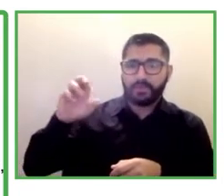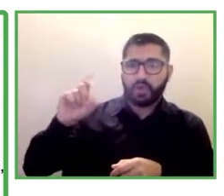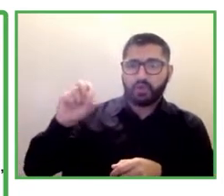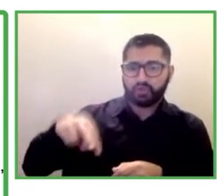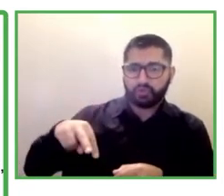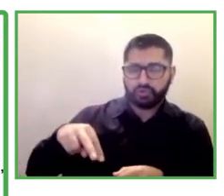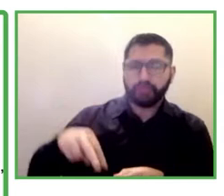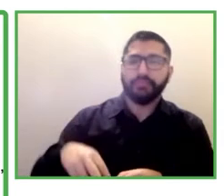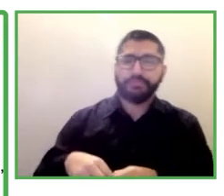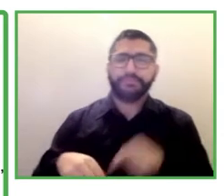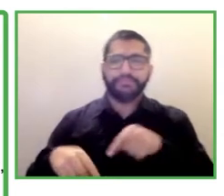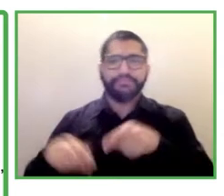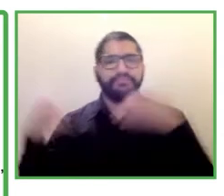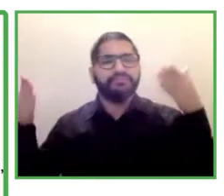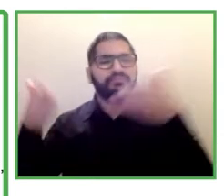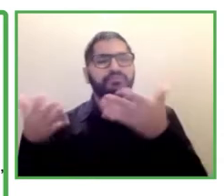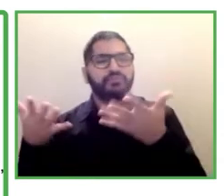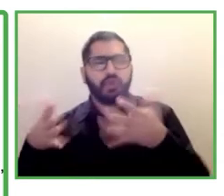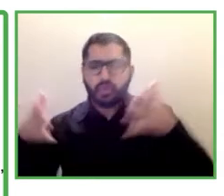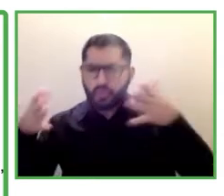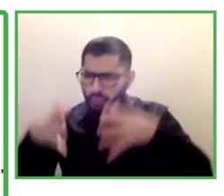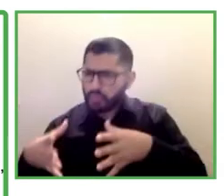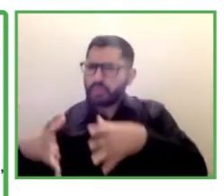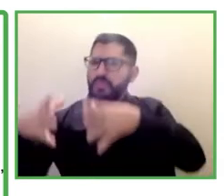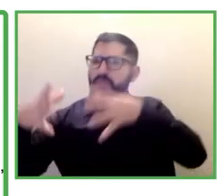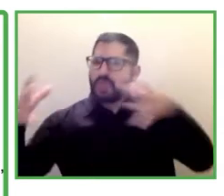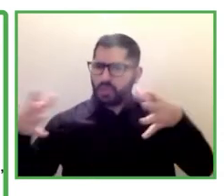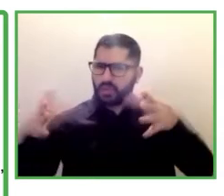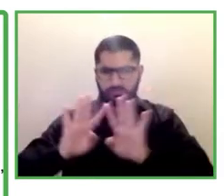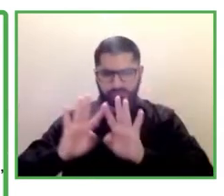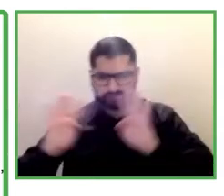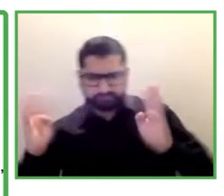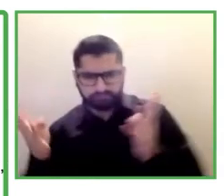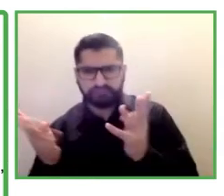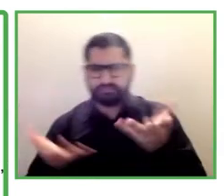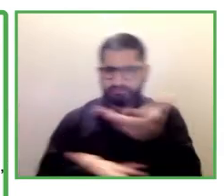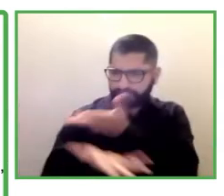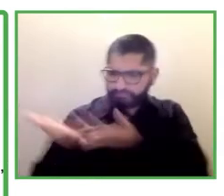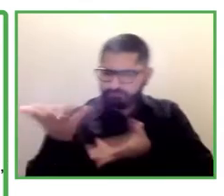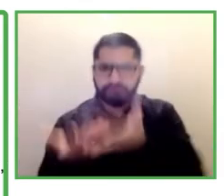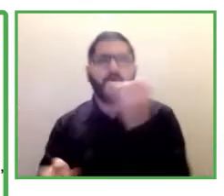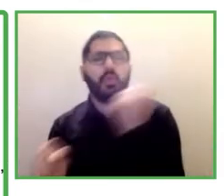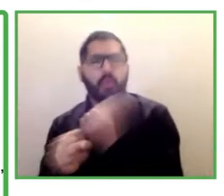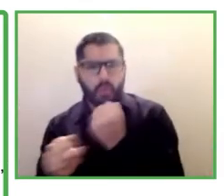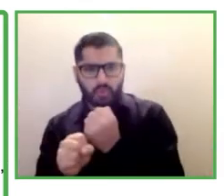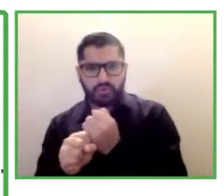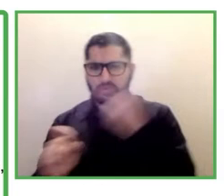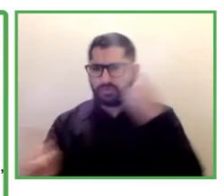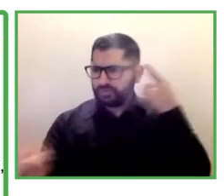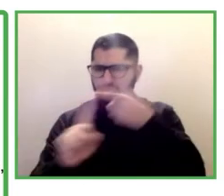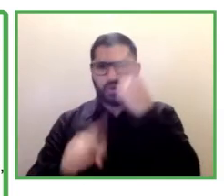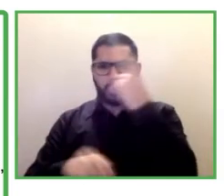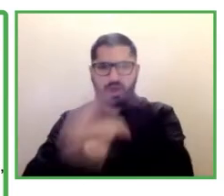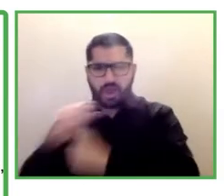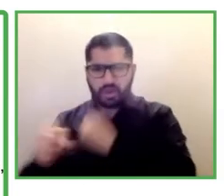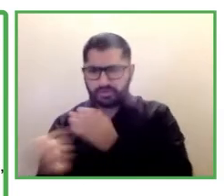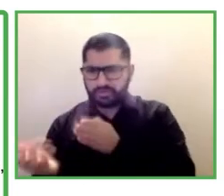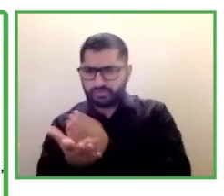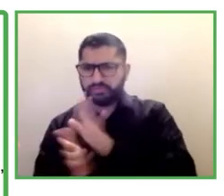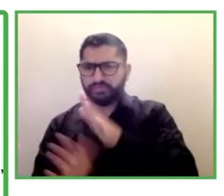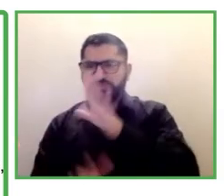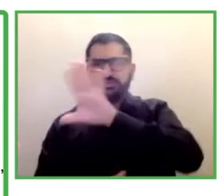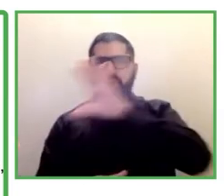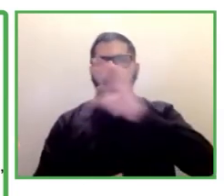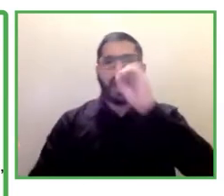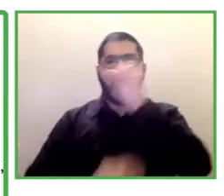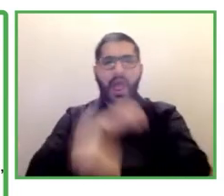como muchas organizaciones o grupos, empezamos con padres y con cuidadores de personas con algún